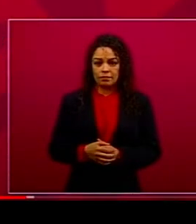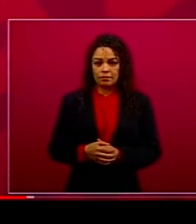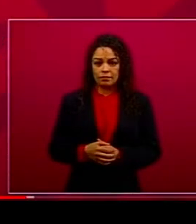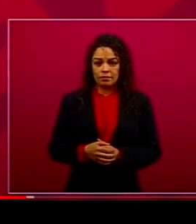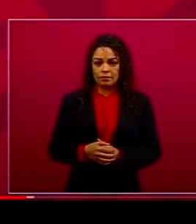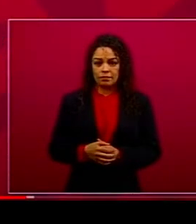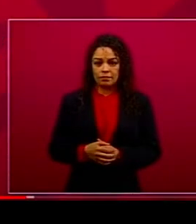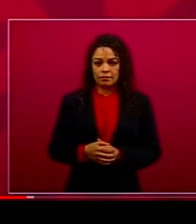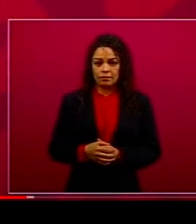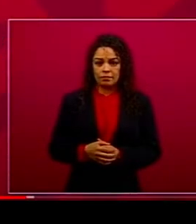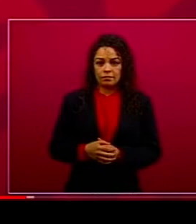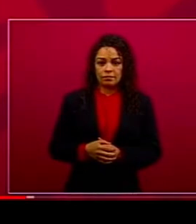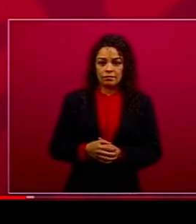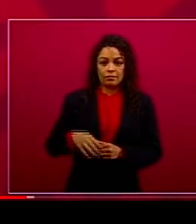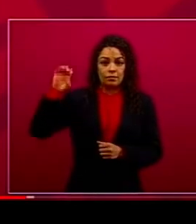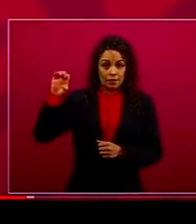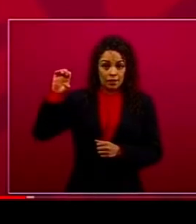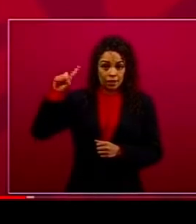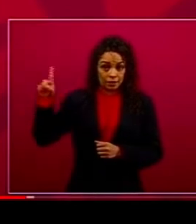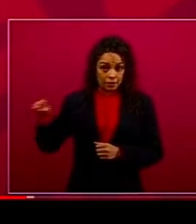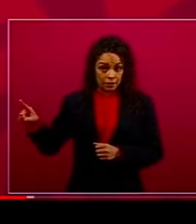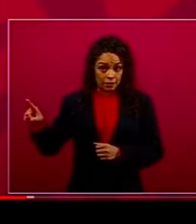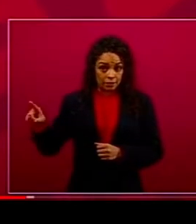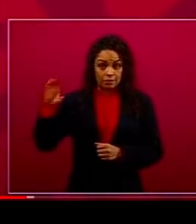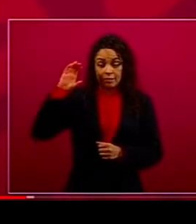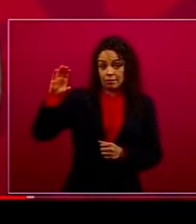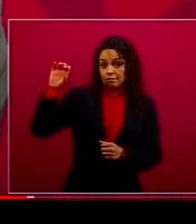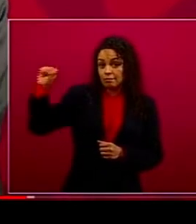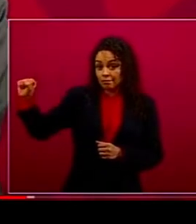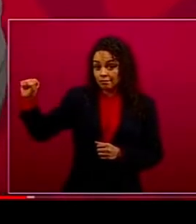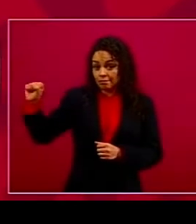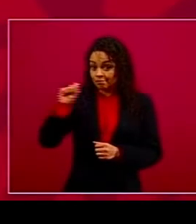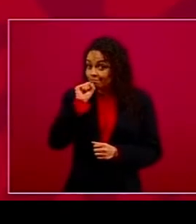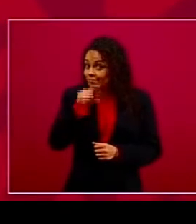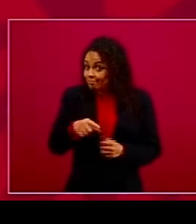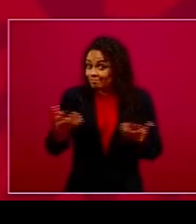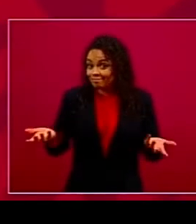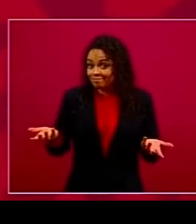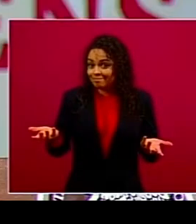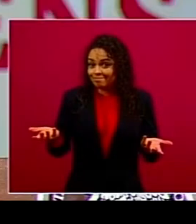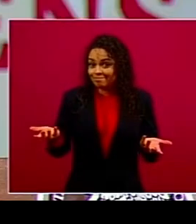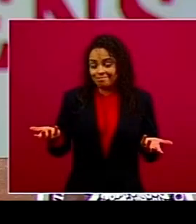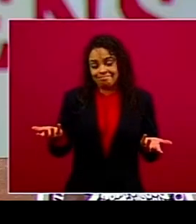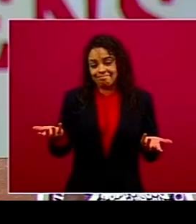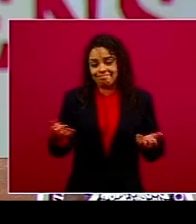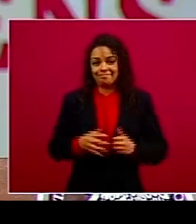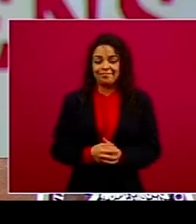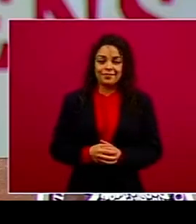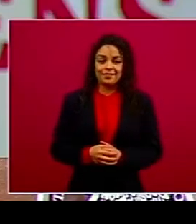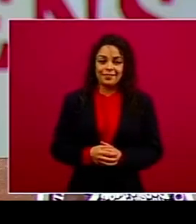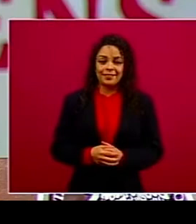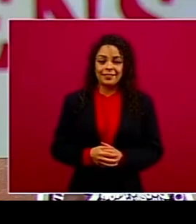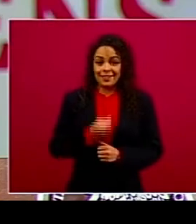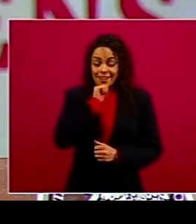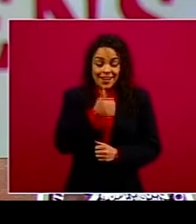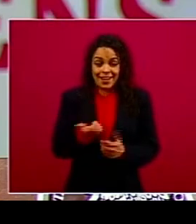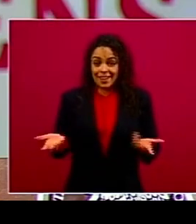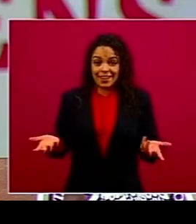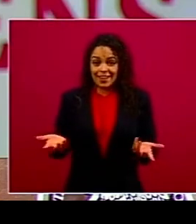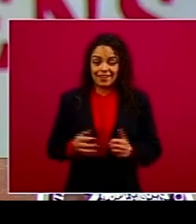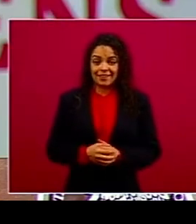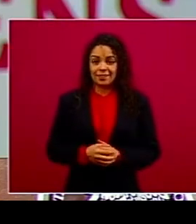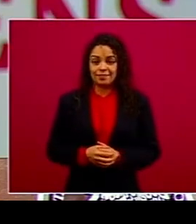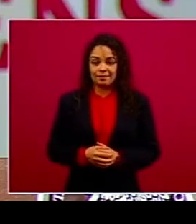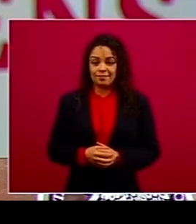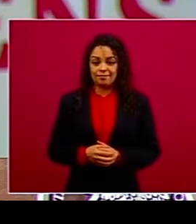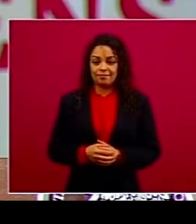No. ¿Así fue con Salinas? No, no se lleve, no se lleve, presidente. Nada.